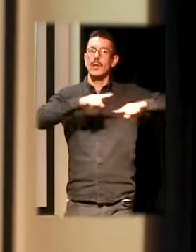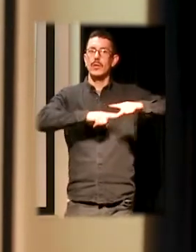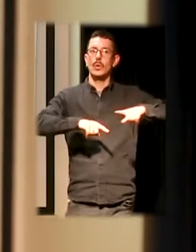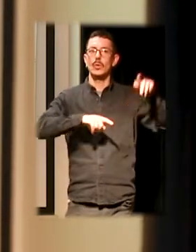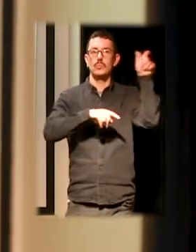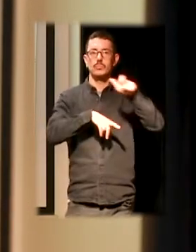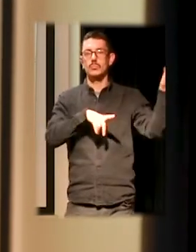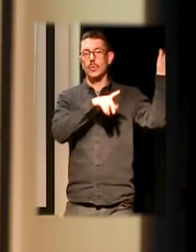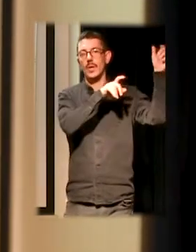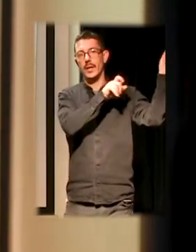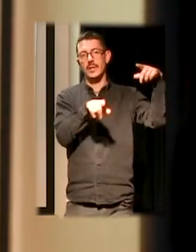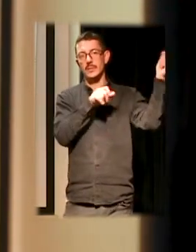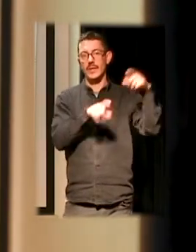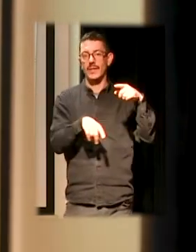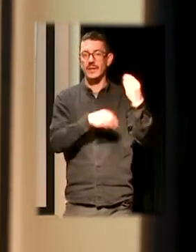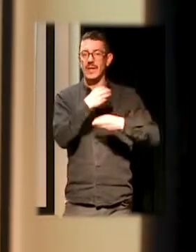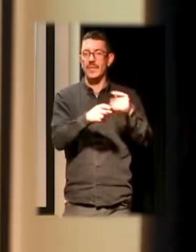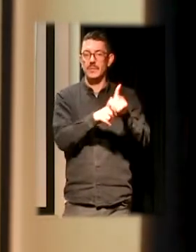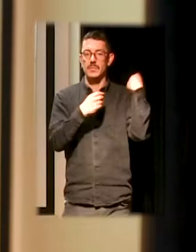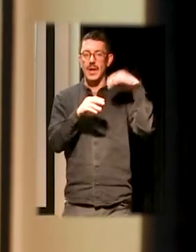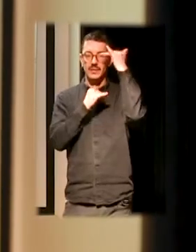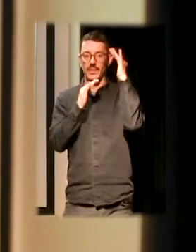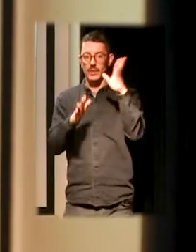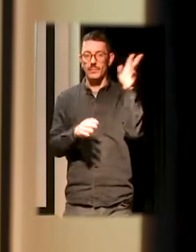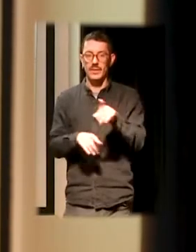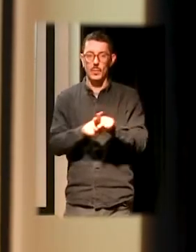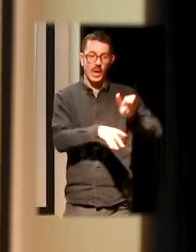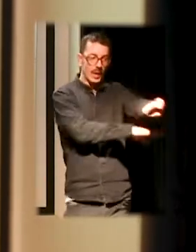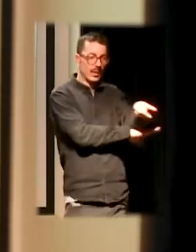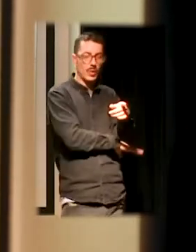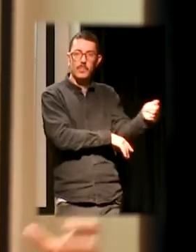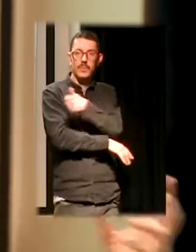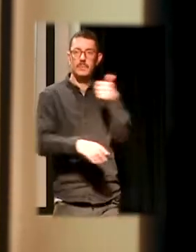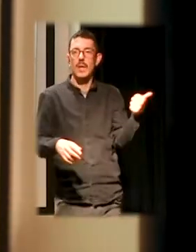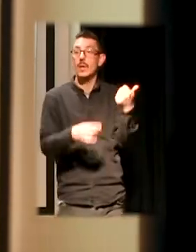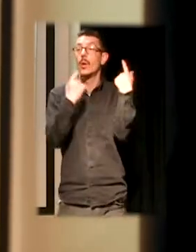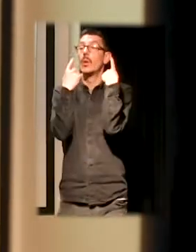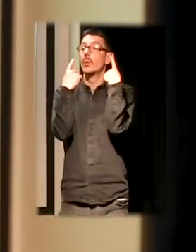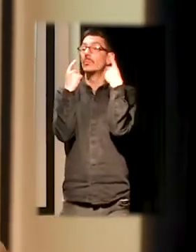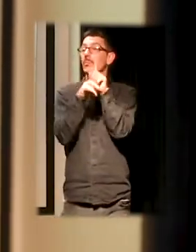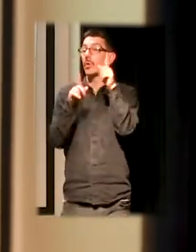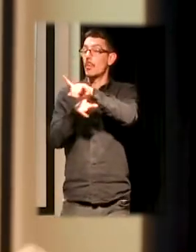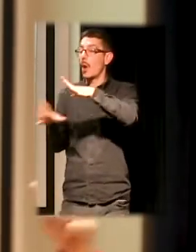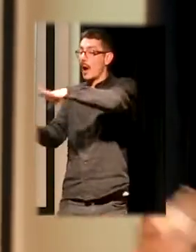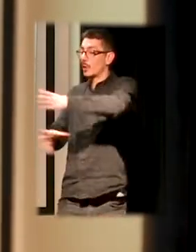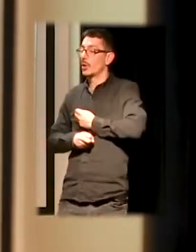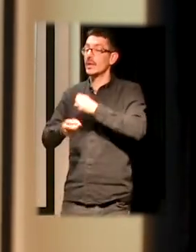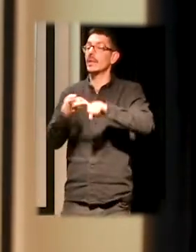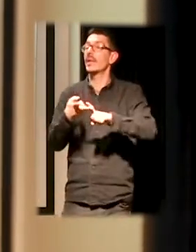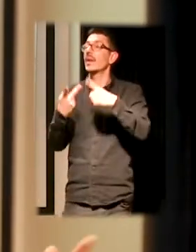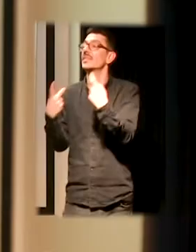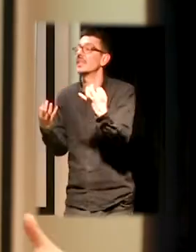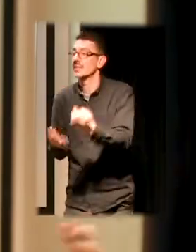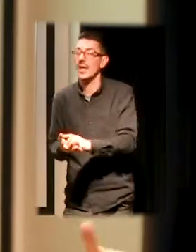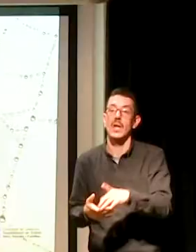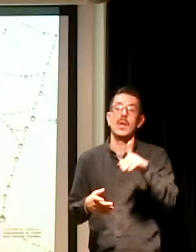la hacen obligadas, porque hacen, bueno, pues primera acogida que necesita, dónde apunta al niño en el cole, dónde está el médico, los papeles,